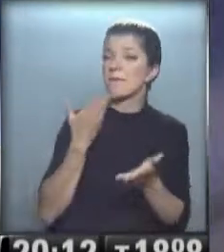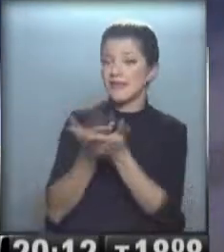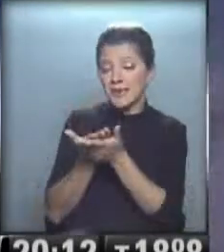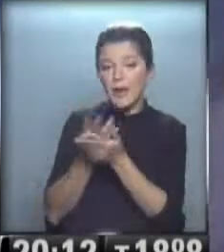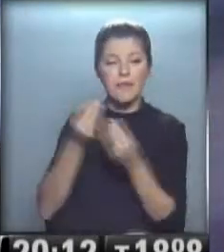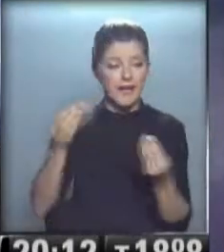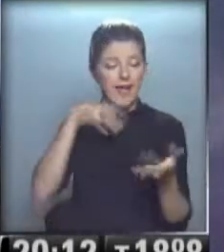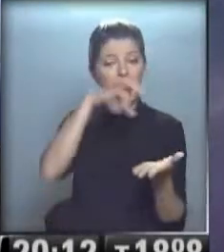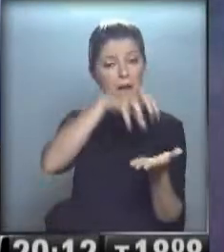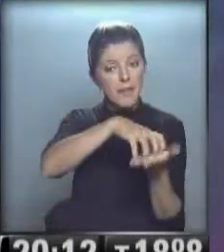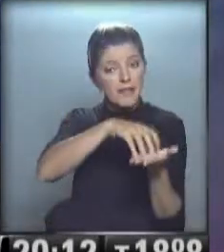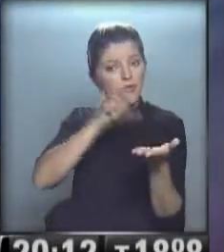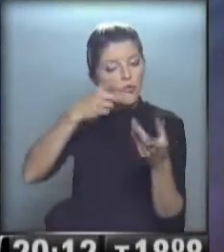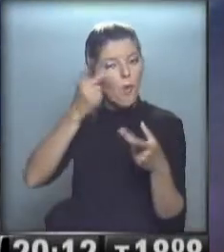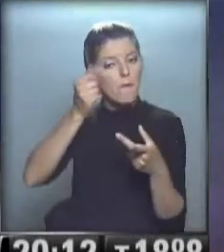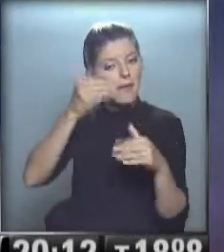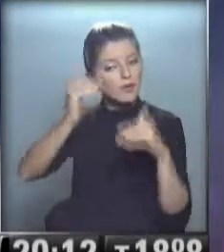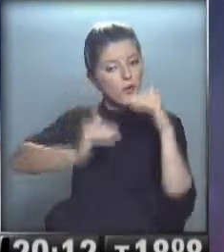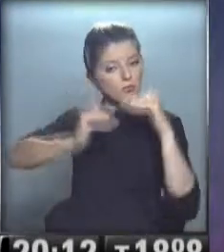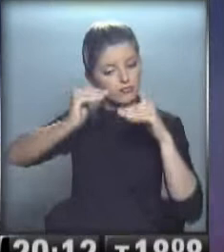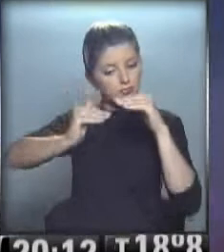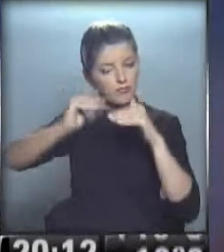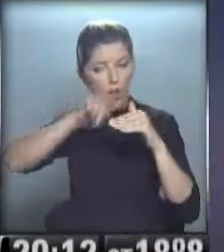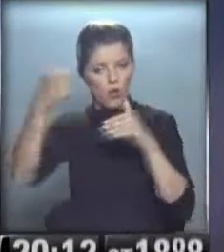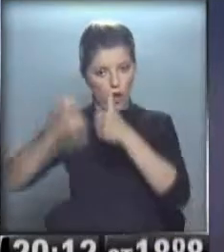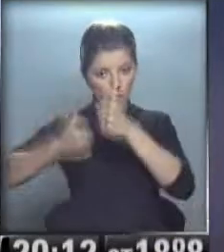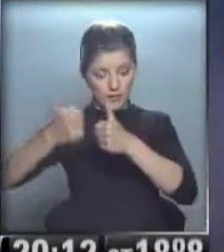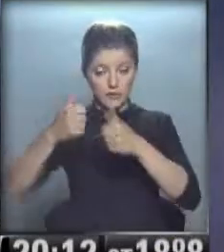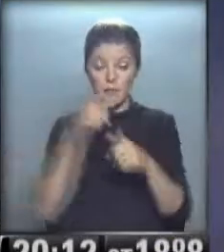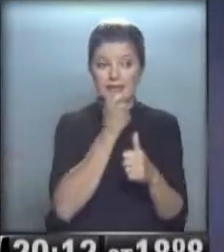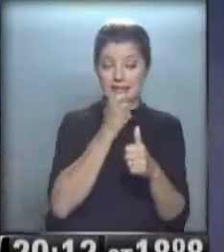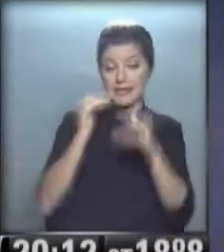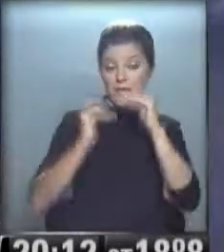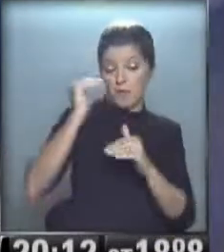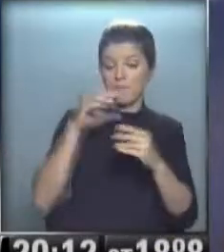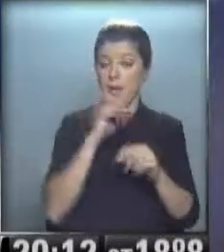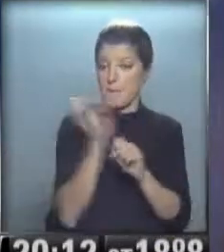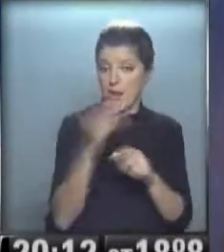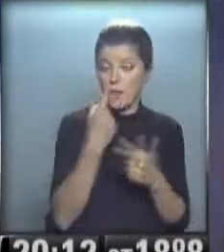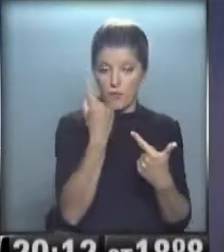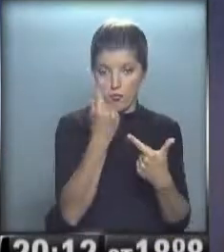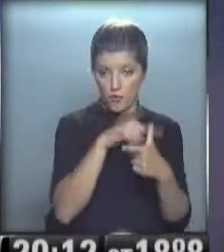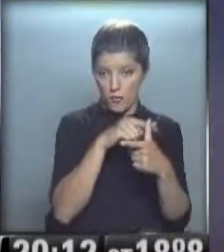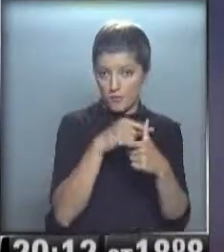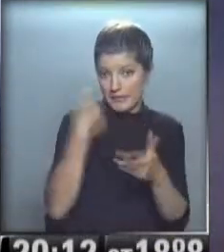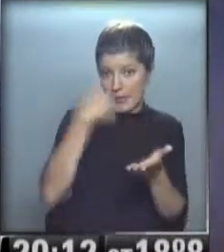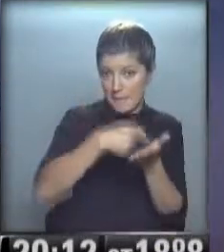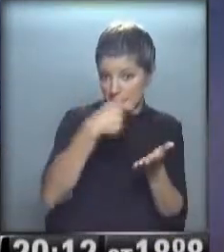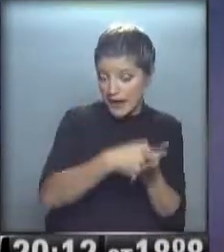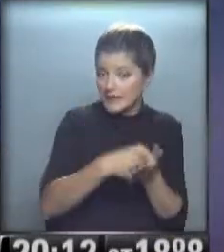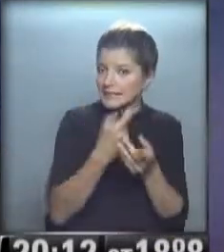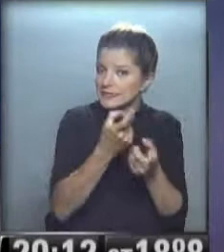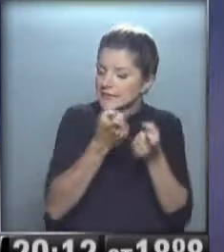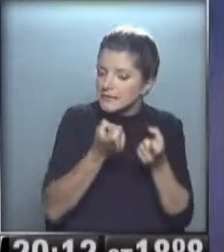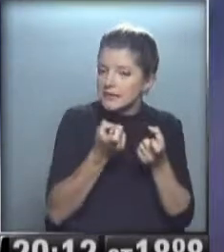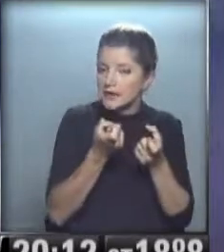respecto a los precios de la competencia porque esto le generaba dos problemas a YPF. Uno, el tema de rentabilidad. YPF necesita